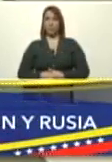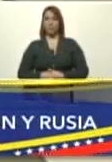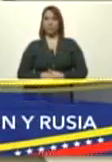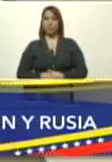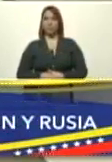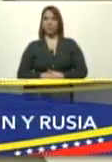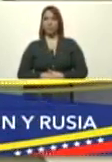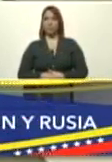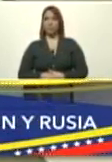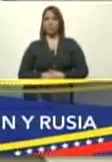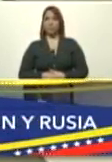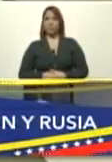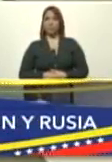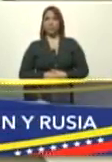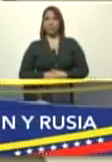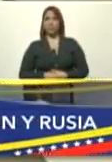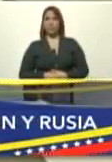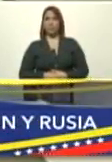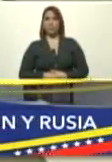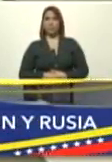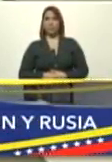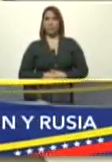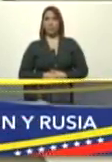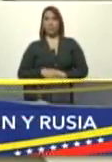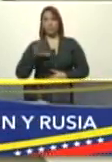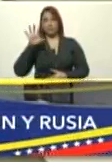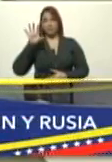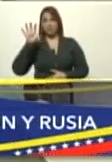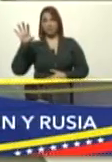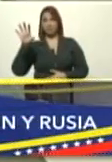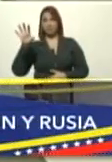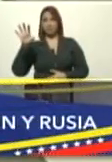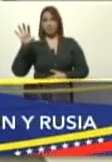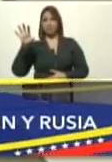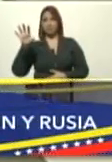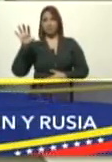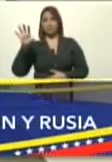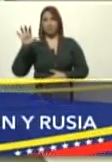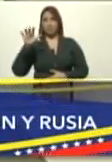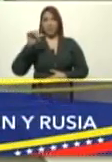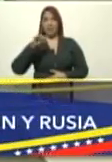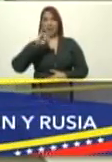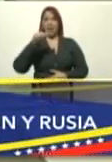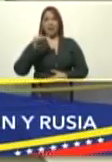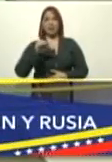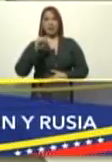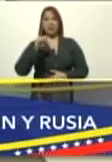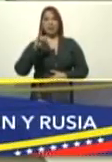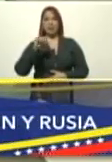por un lado, ¿verdad?, y la República de Abjasia, por otro.